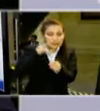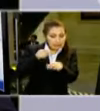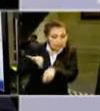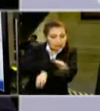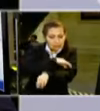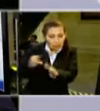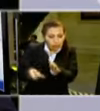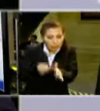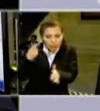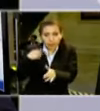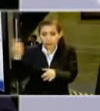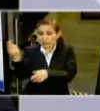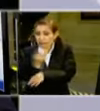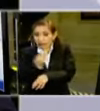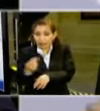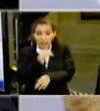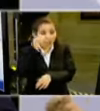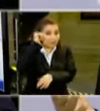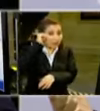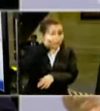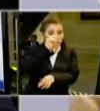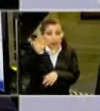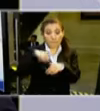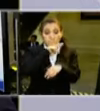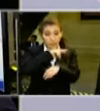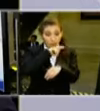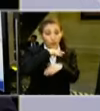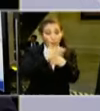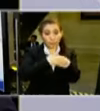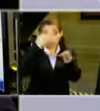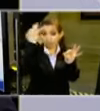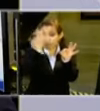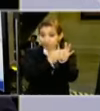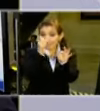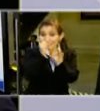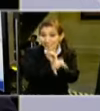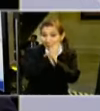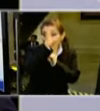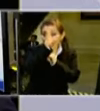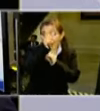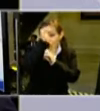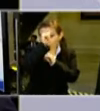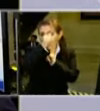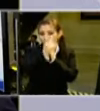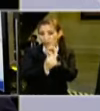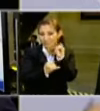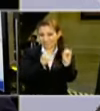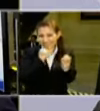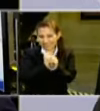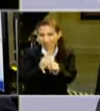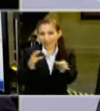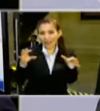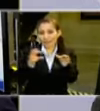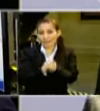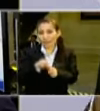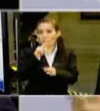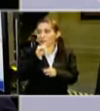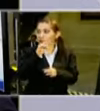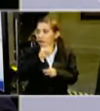urgente. Con Asia-Pacífico muy pronto tendremos ya la conclusión del Tratado de